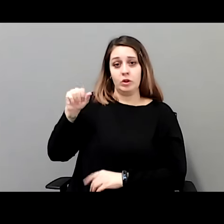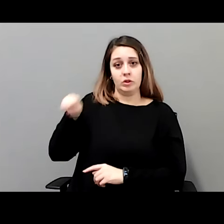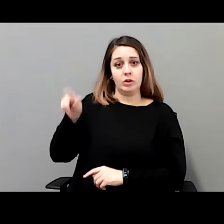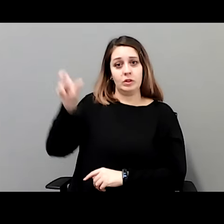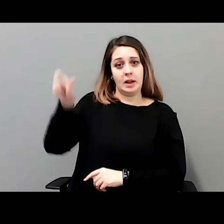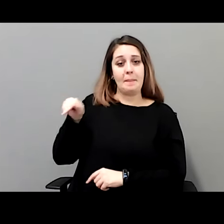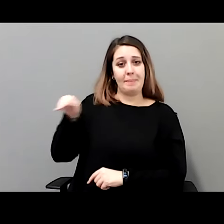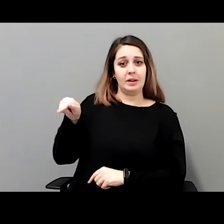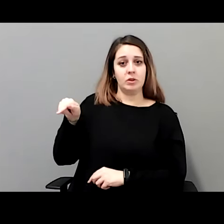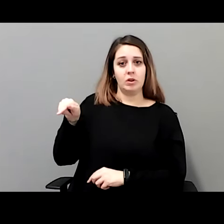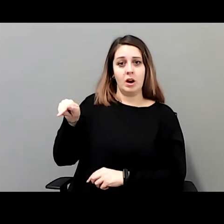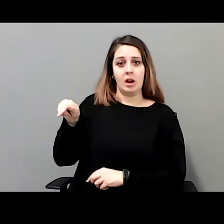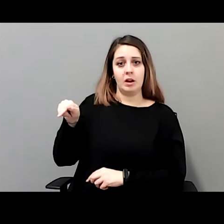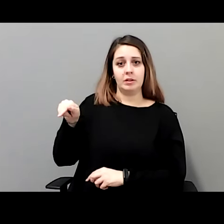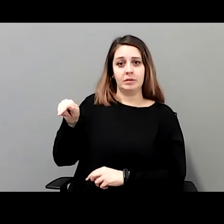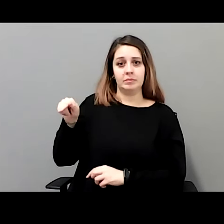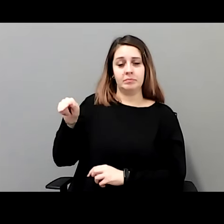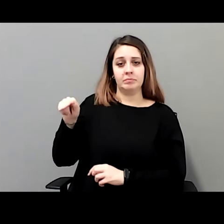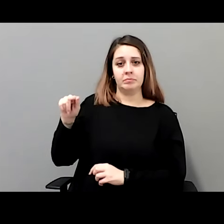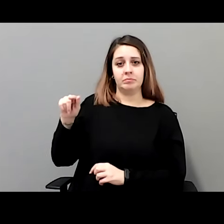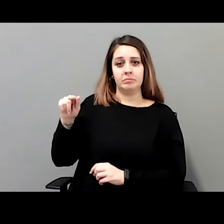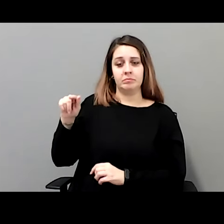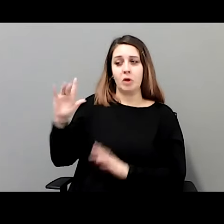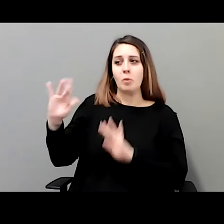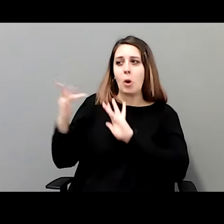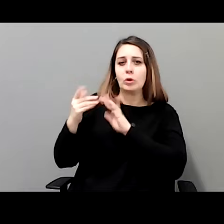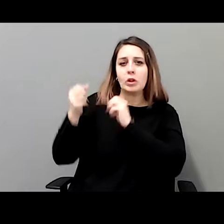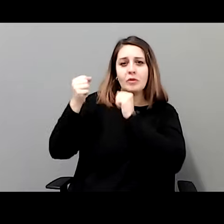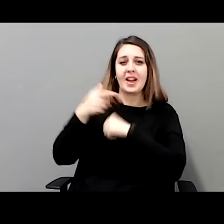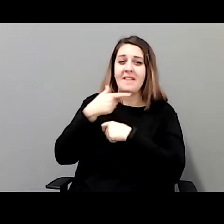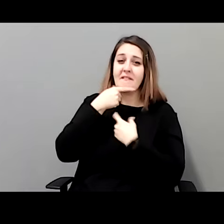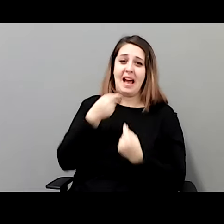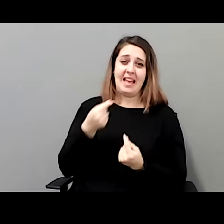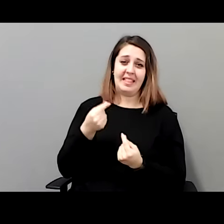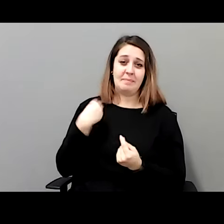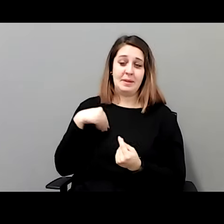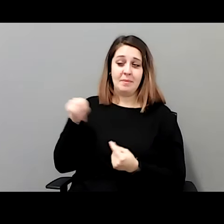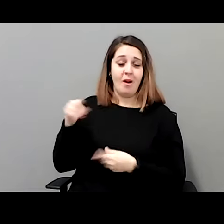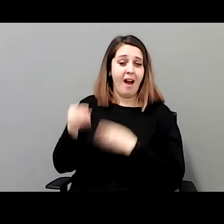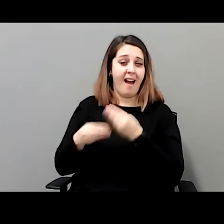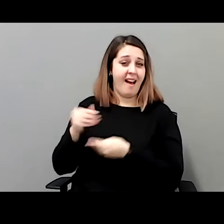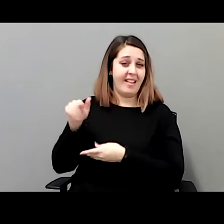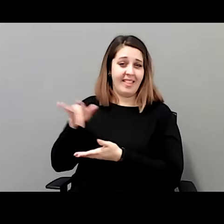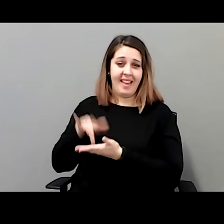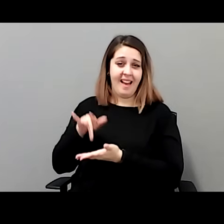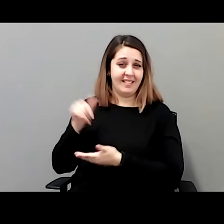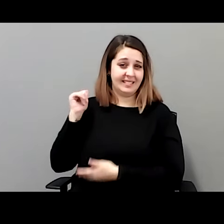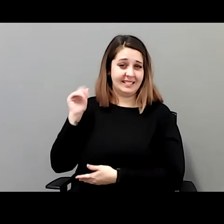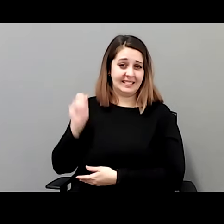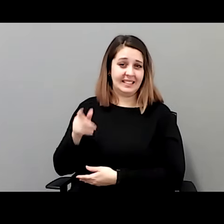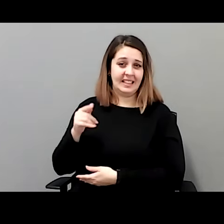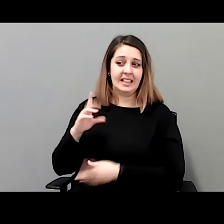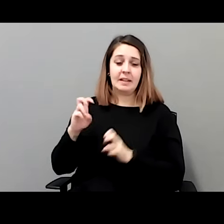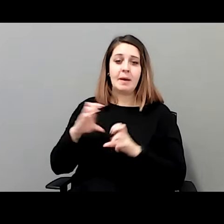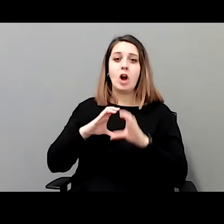pues que me acercó de una manera muy, muy fácil, como todo lo hacía ella, la